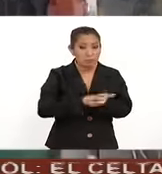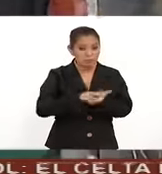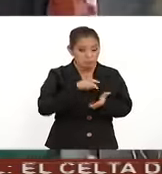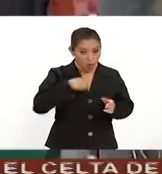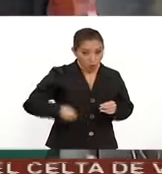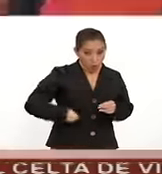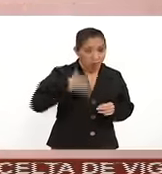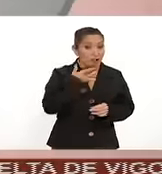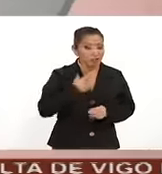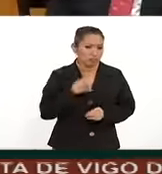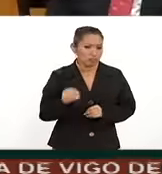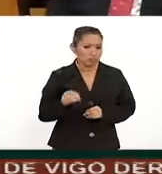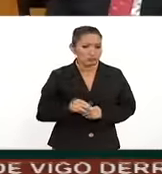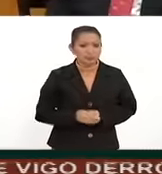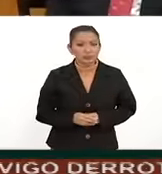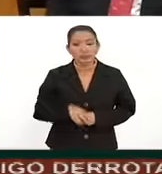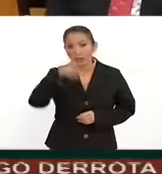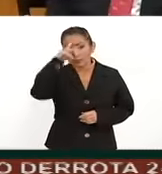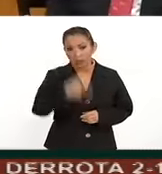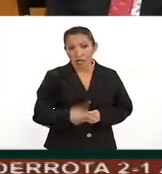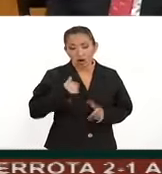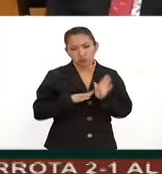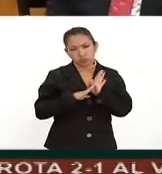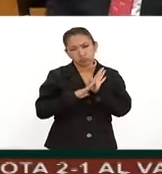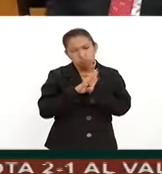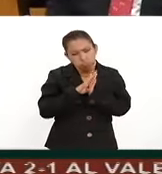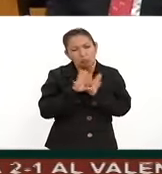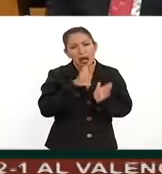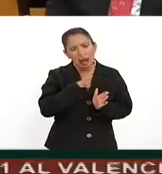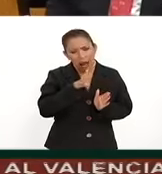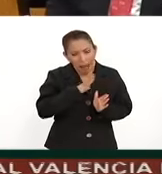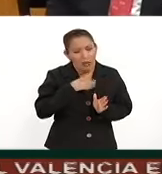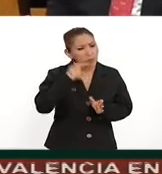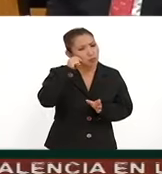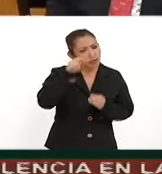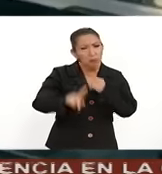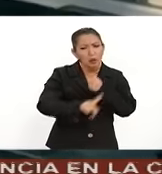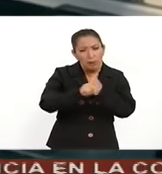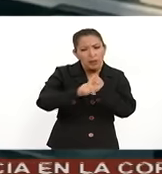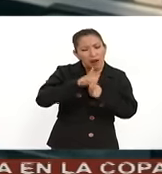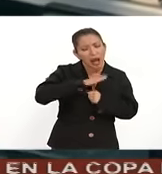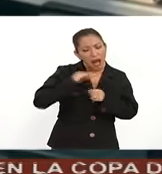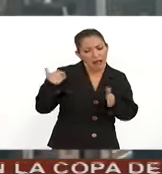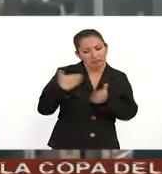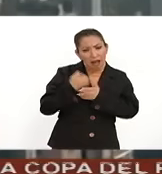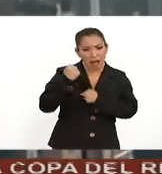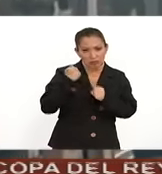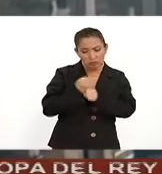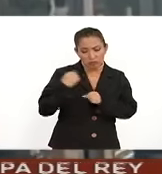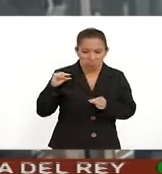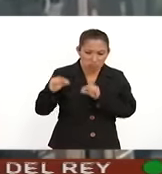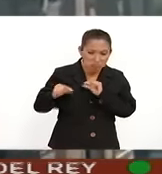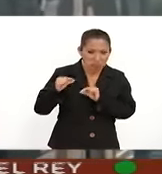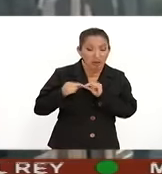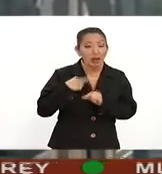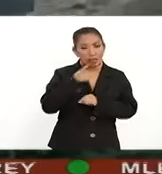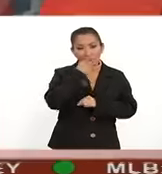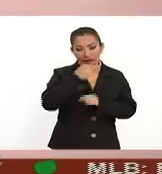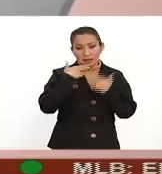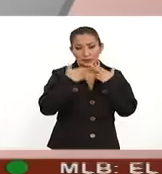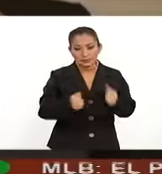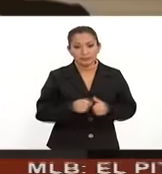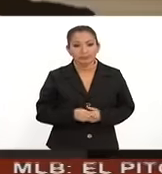las gasolinas. México ha crecido, a pesar de los retos a los que se ha enfrentado en los años más recientes, asegura